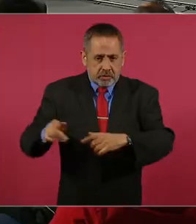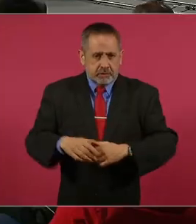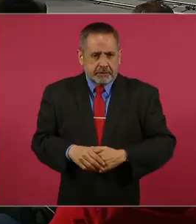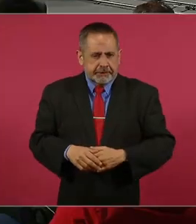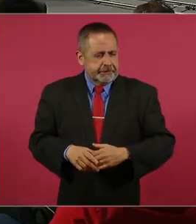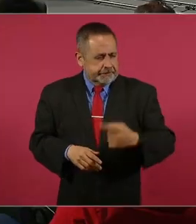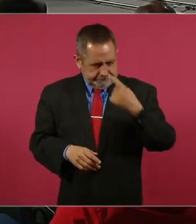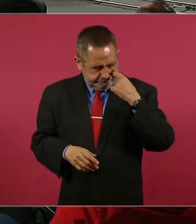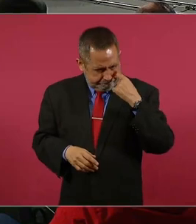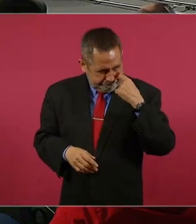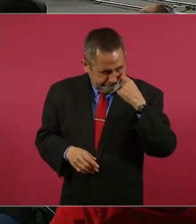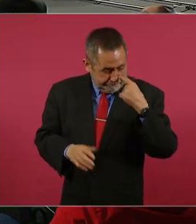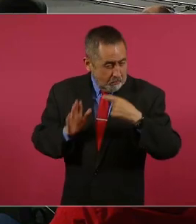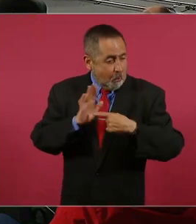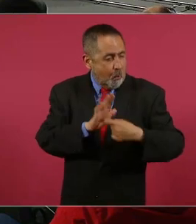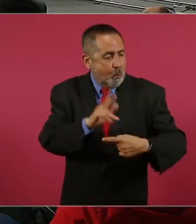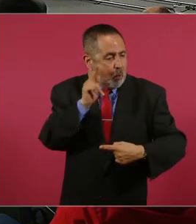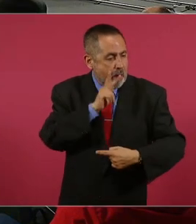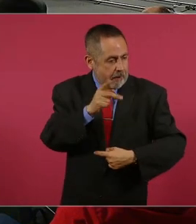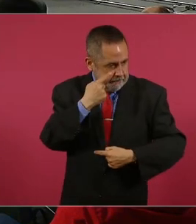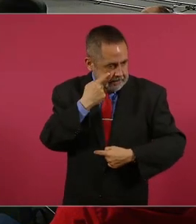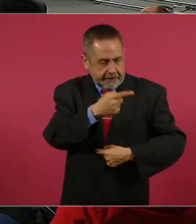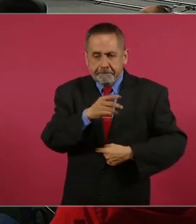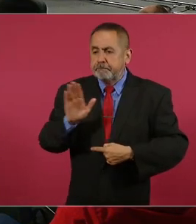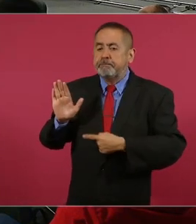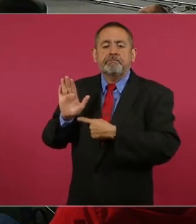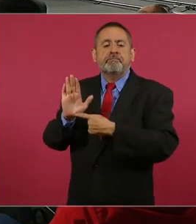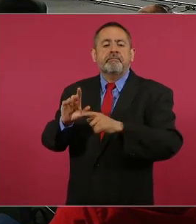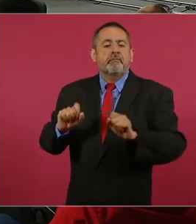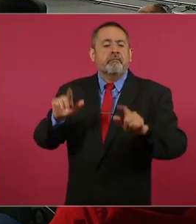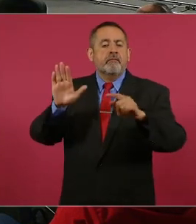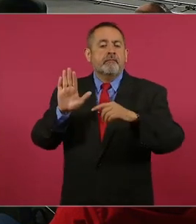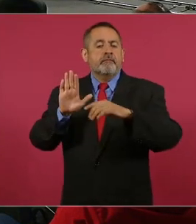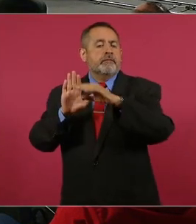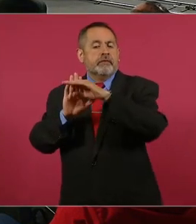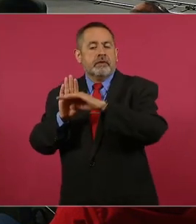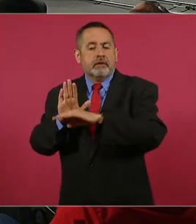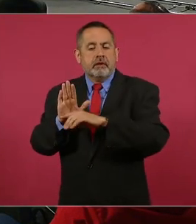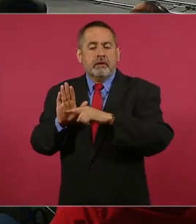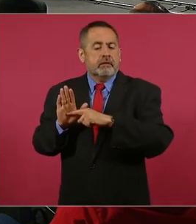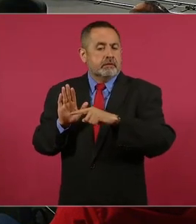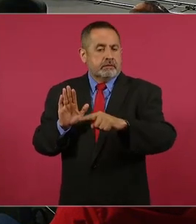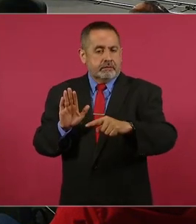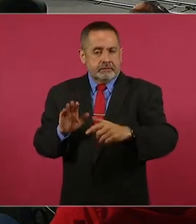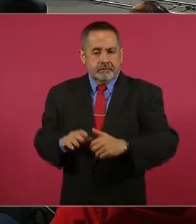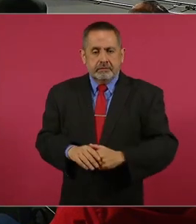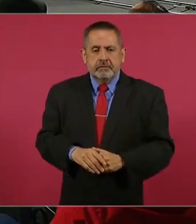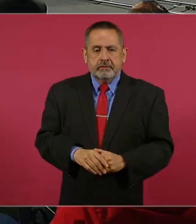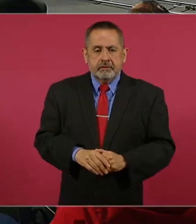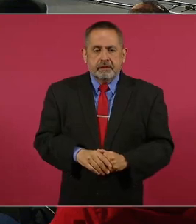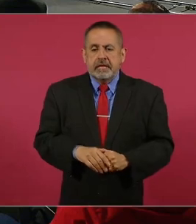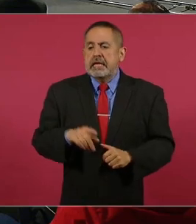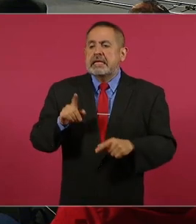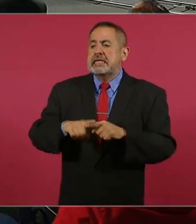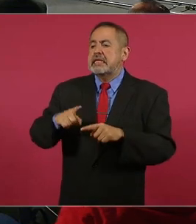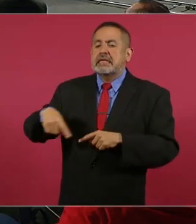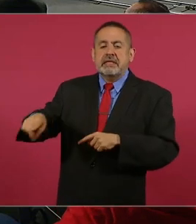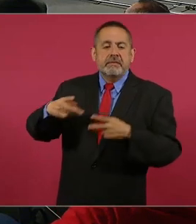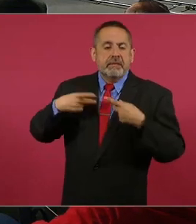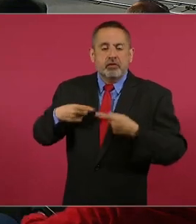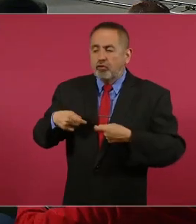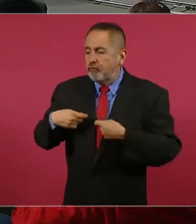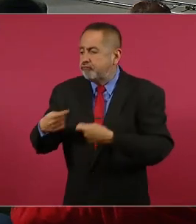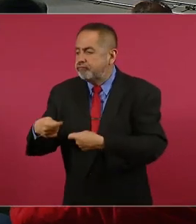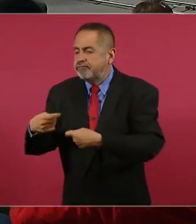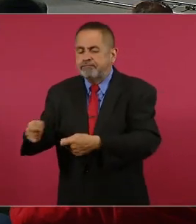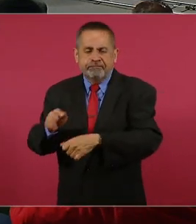pones la lámina de los beneficiados,